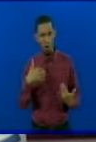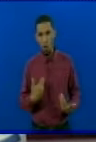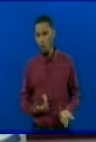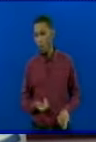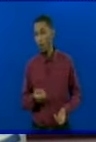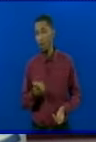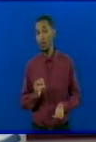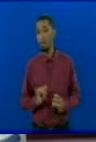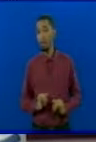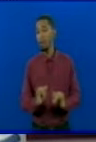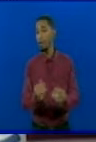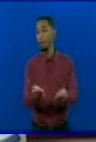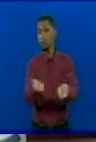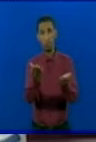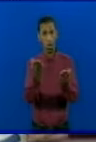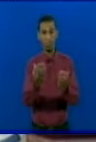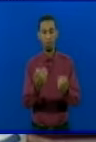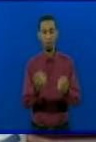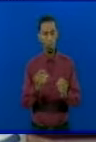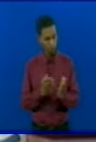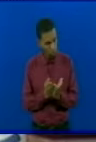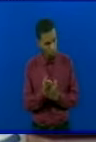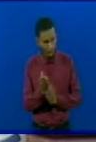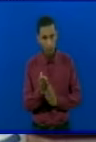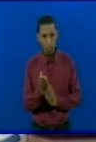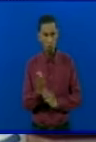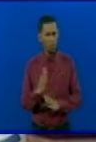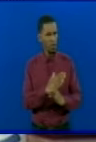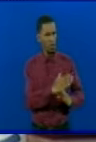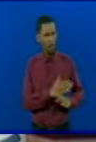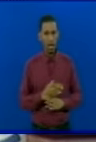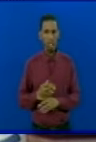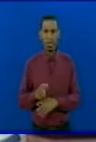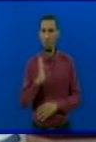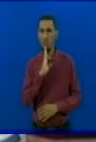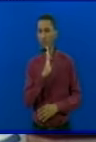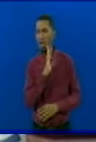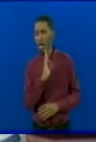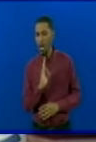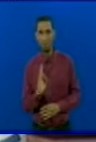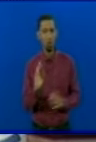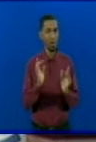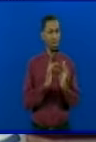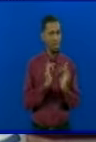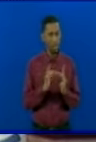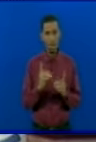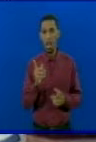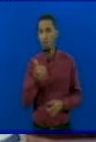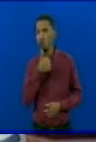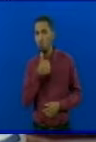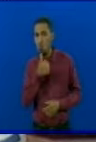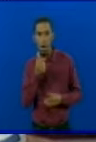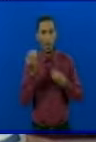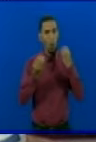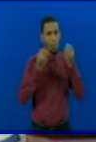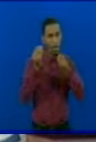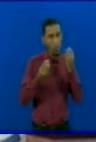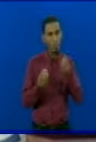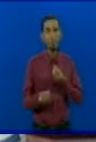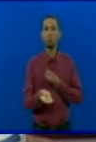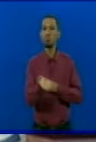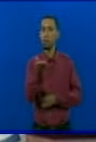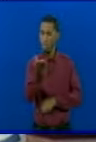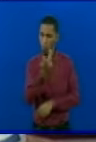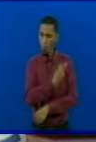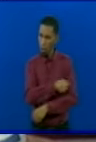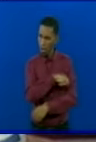de información, porque le estaremos dando seguimiento a través de diversas plataformas de todas las dudas, preocupaciones que usted como ciudadano